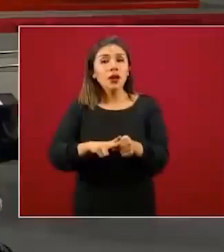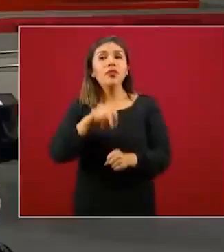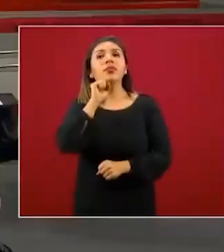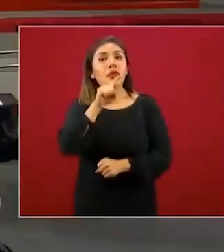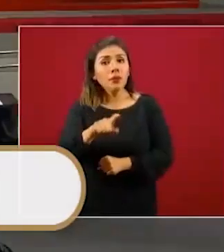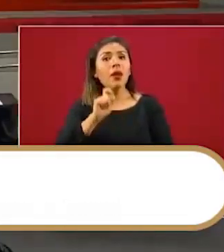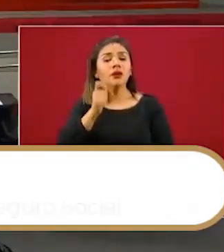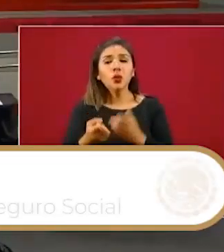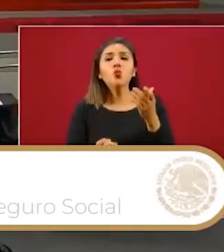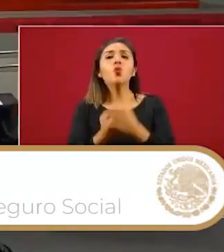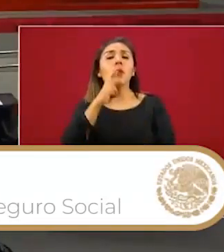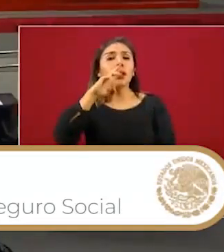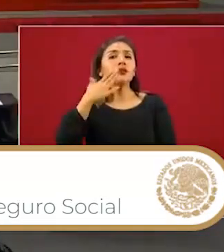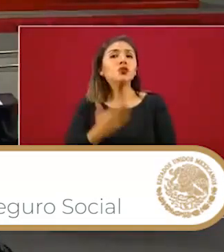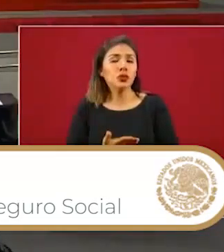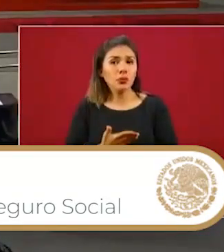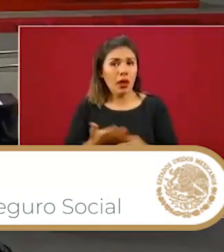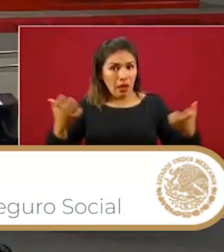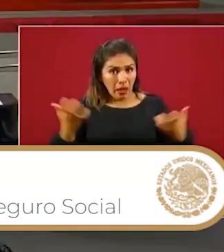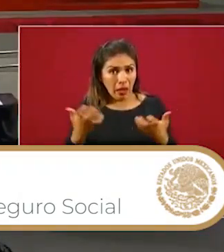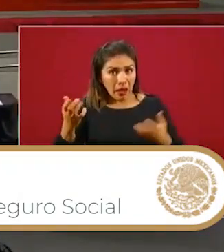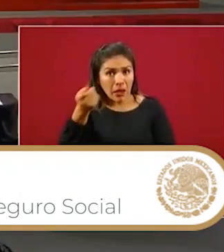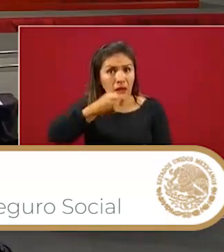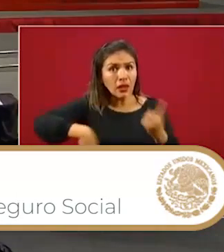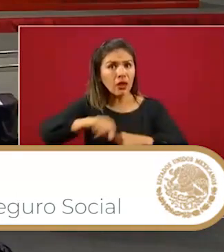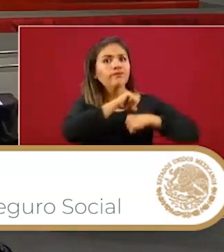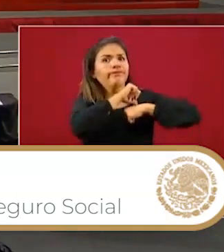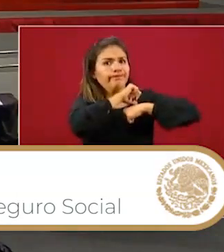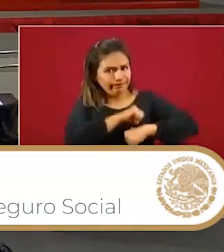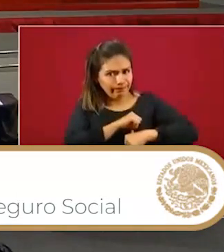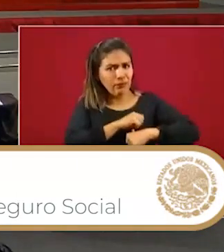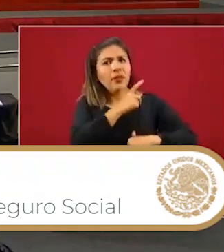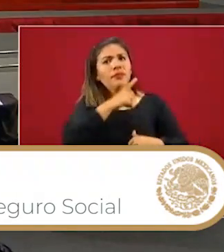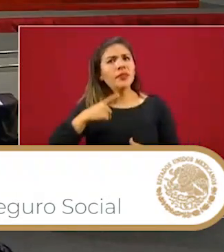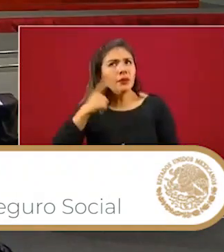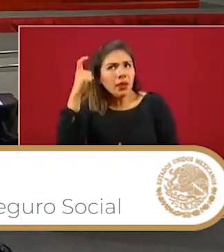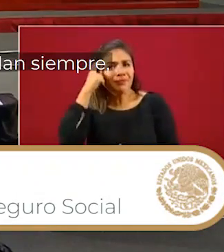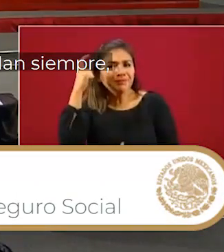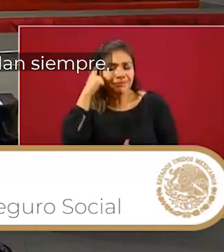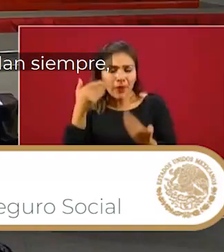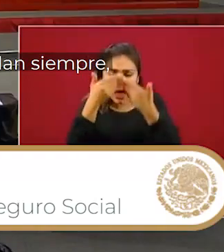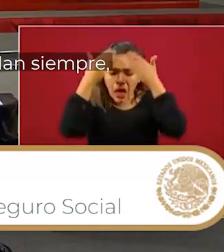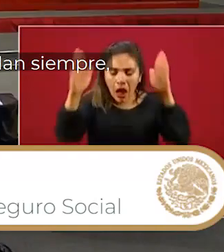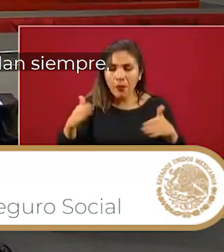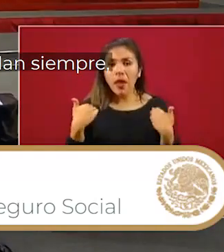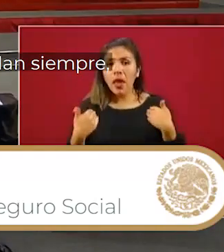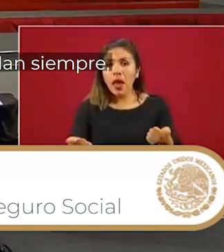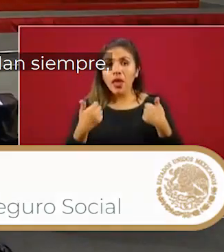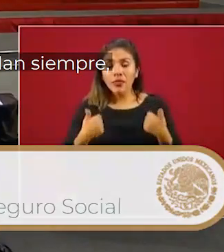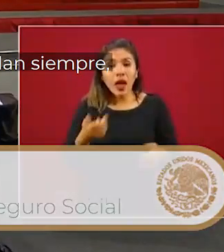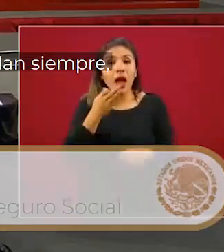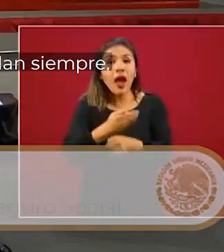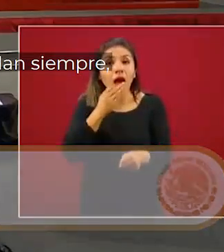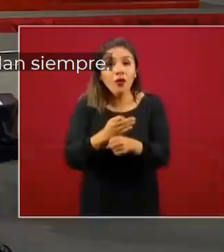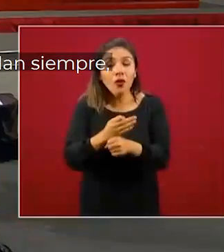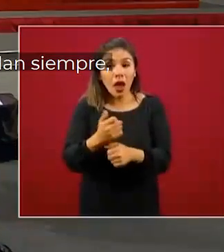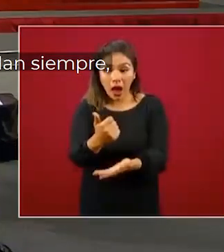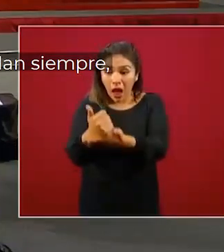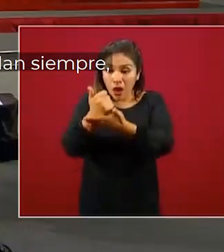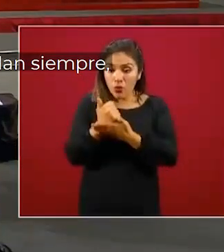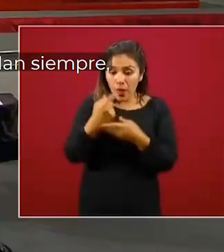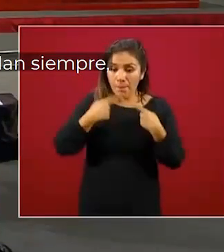también una nueva responsabilidad hacernos cargos y concientizarnos de que en estos momentos ayudar a quienes